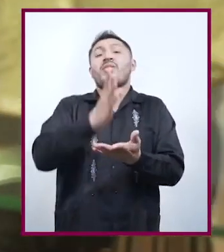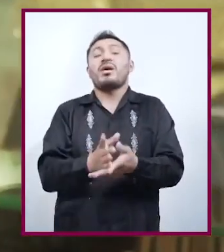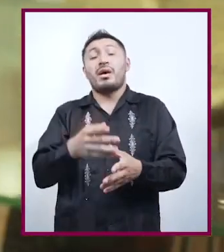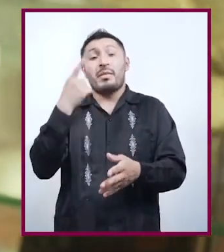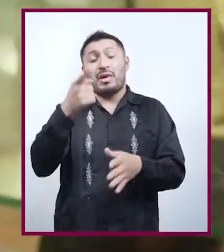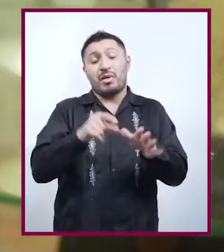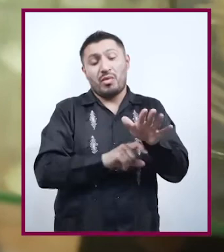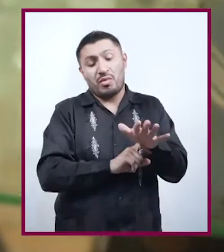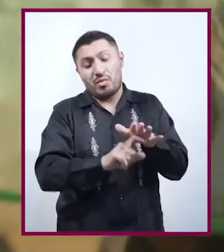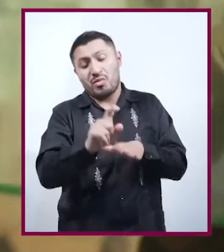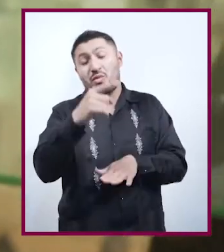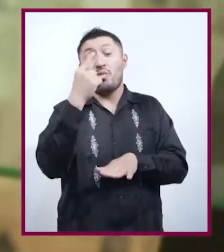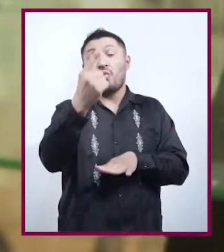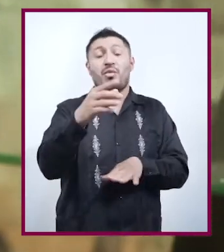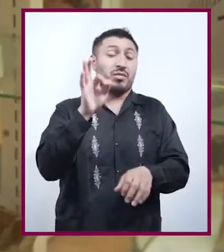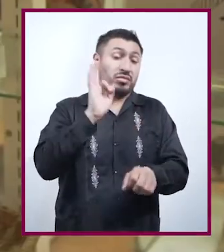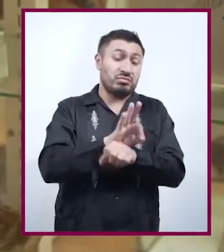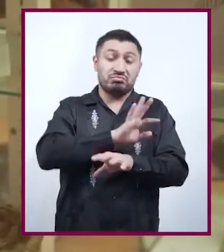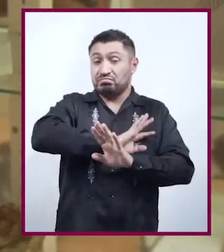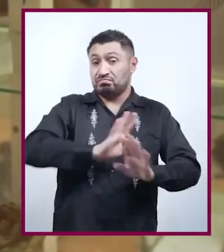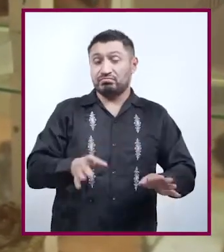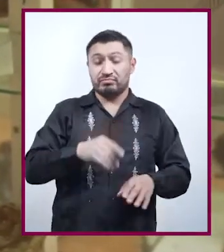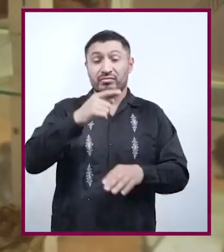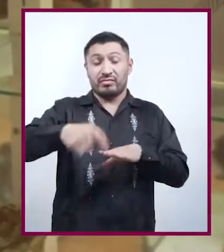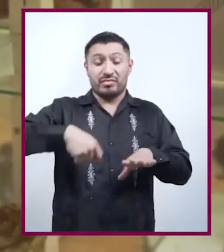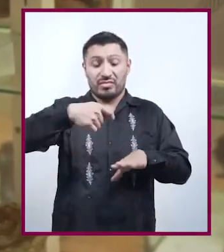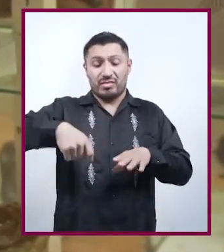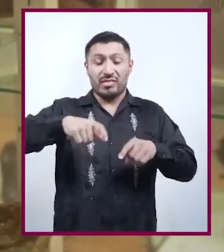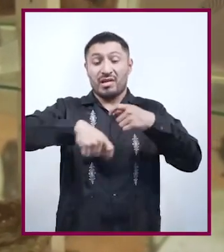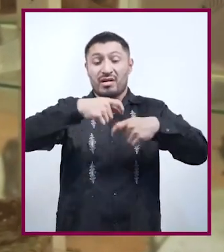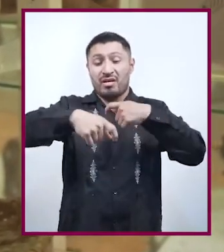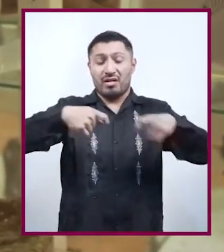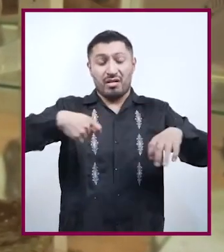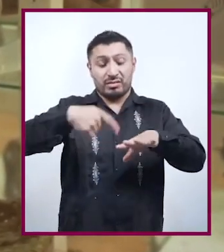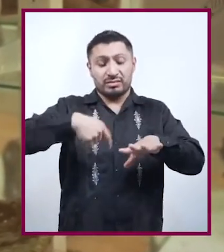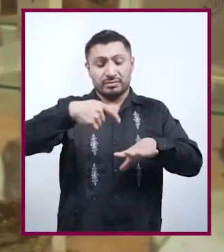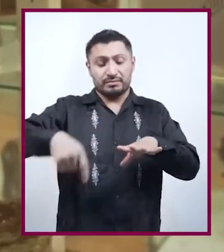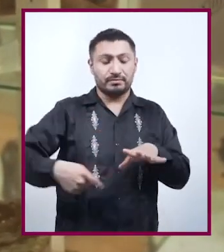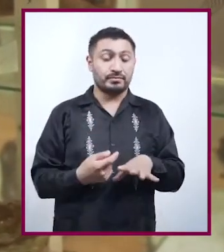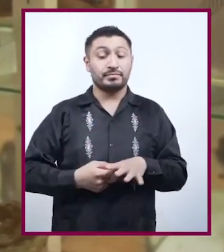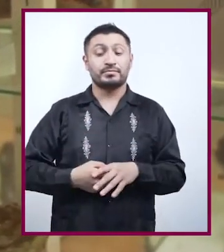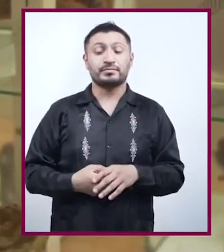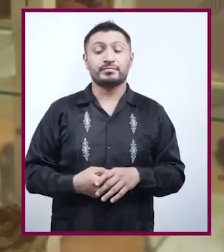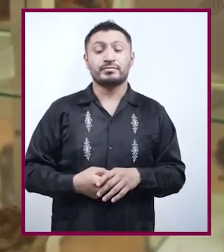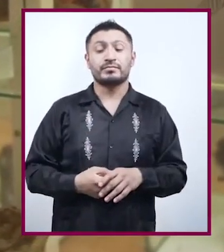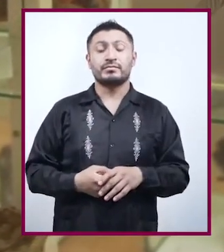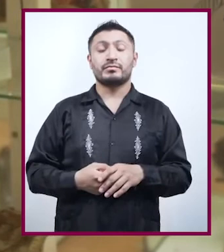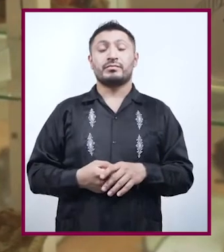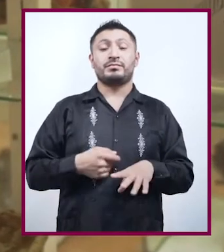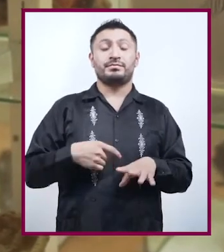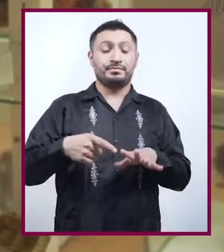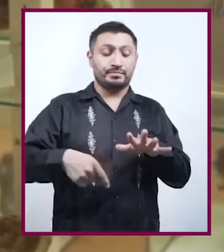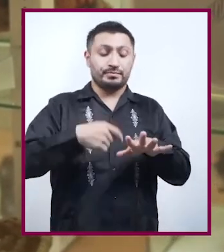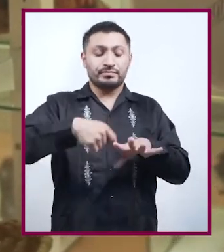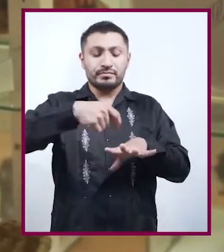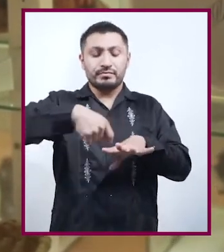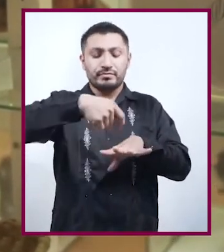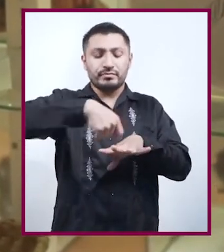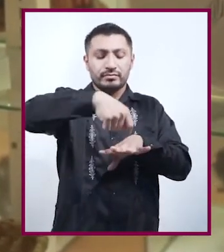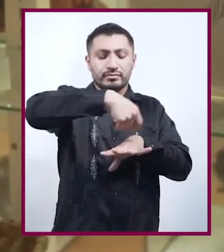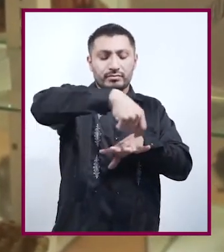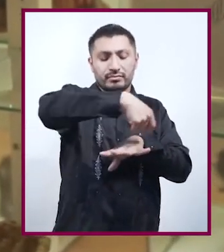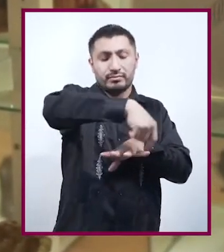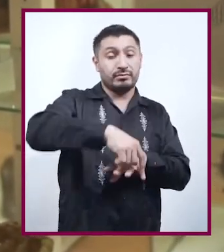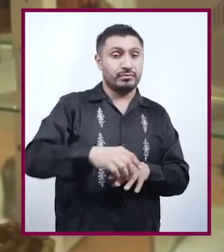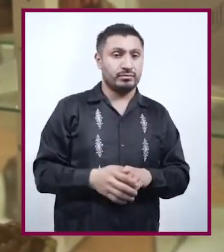época, que era nada más una suela protectora con unos lazos que iba entre